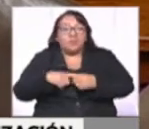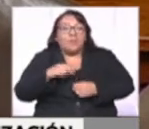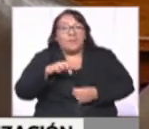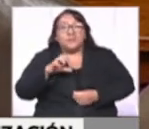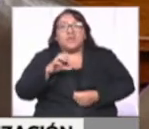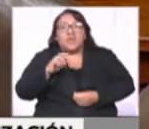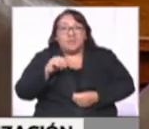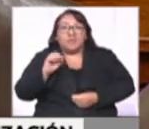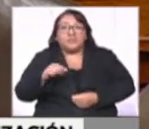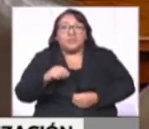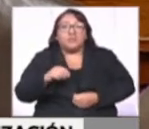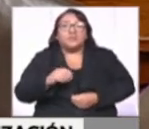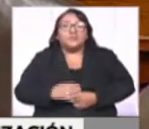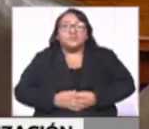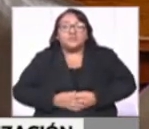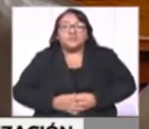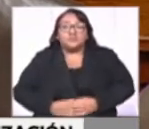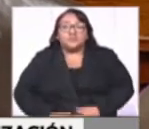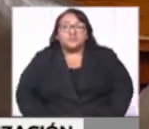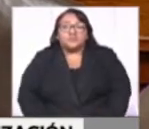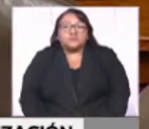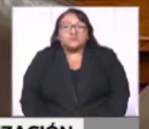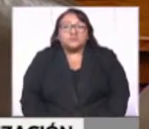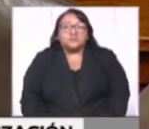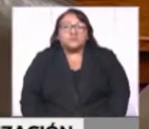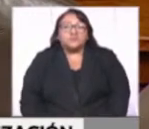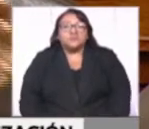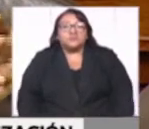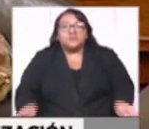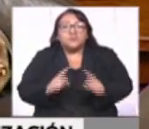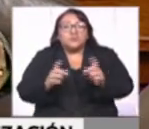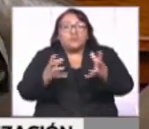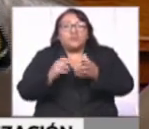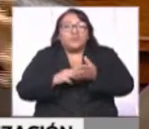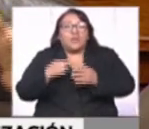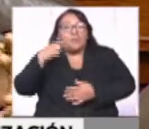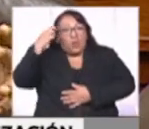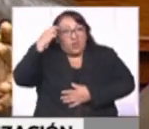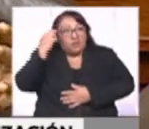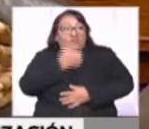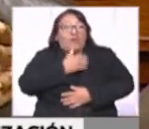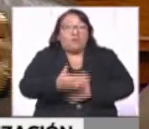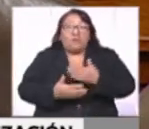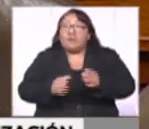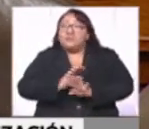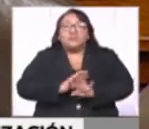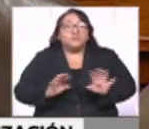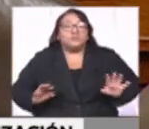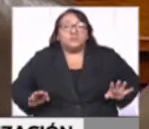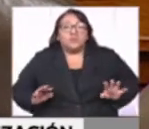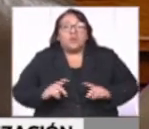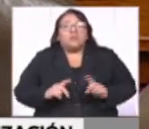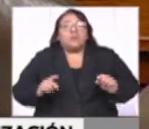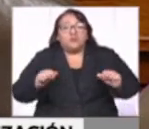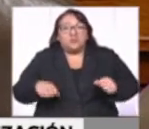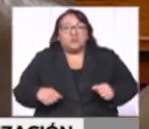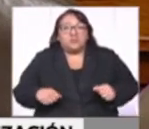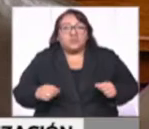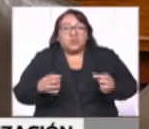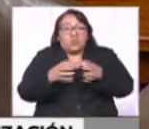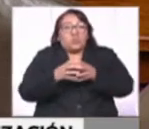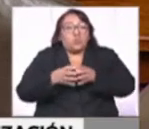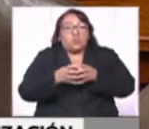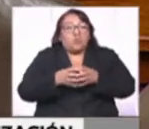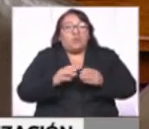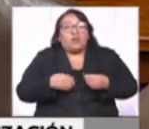PCM, si bien es cierto, no queremos que se politice Indecopi, pero sí estamos